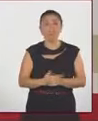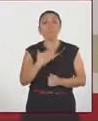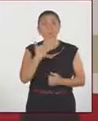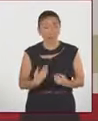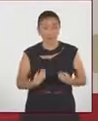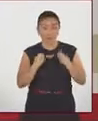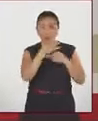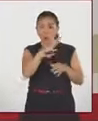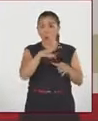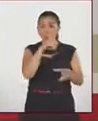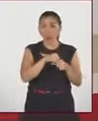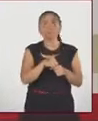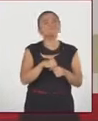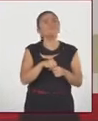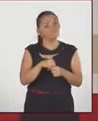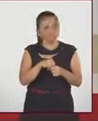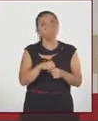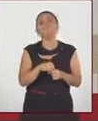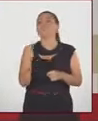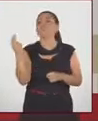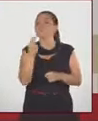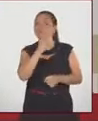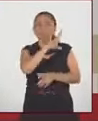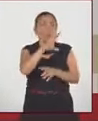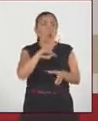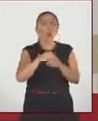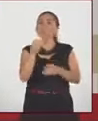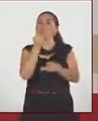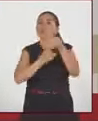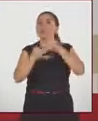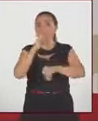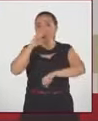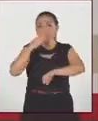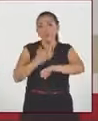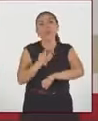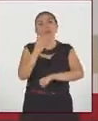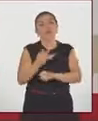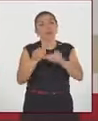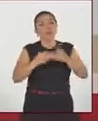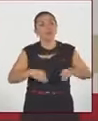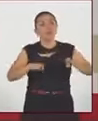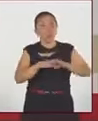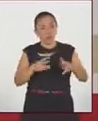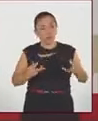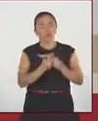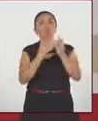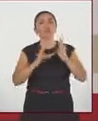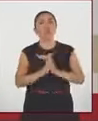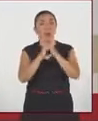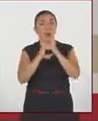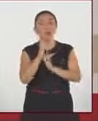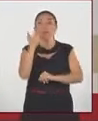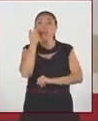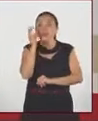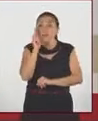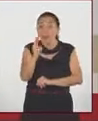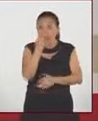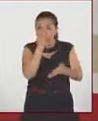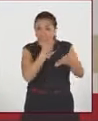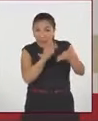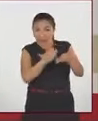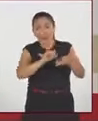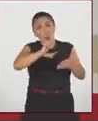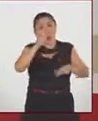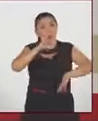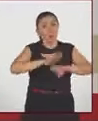integral depende, créanme, de todas y de todos. Es importante nuestra participación. Si desean consultar esta y